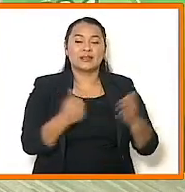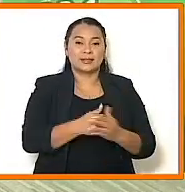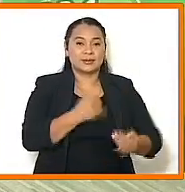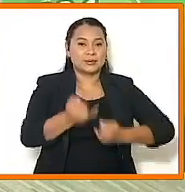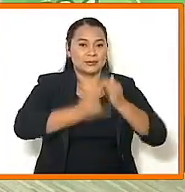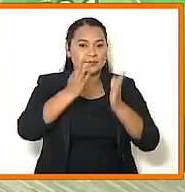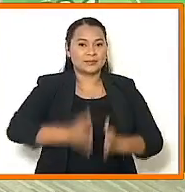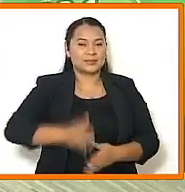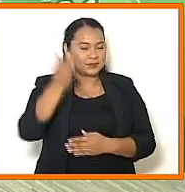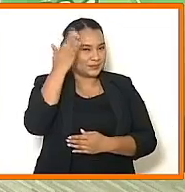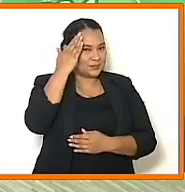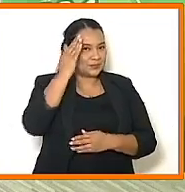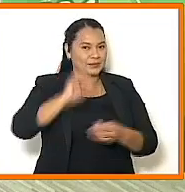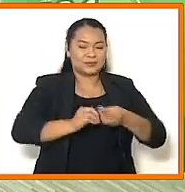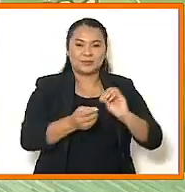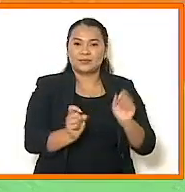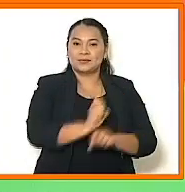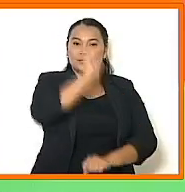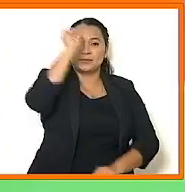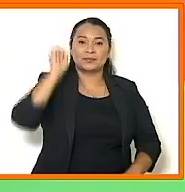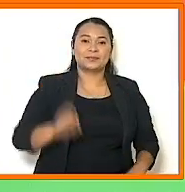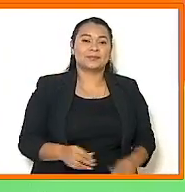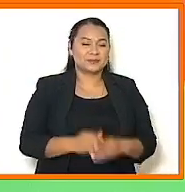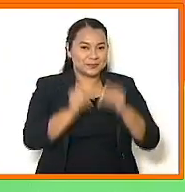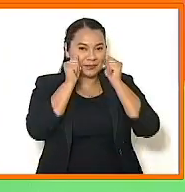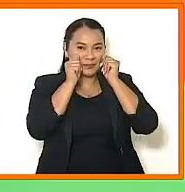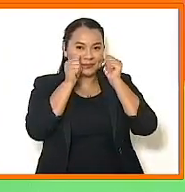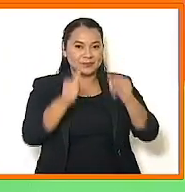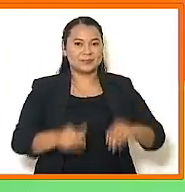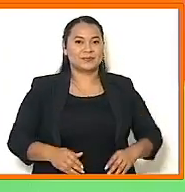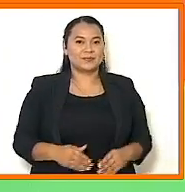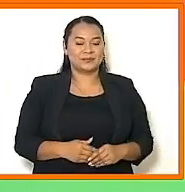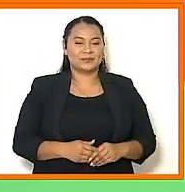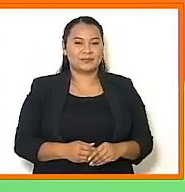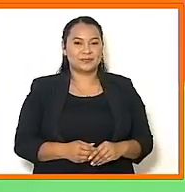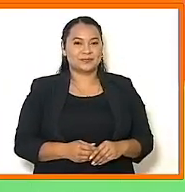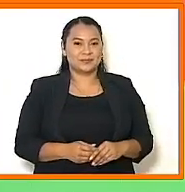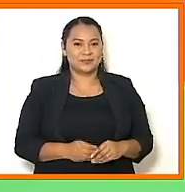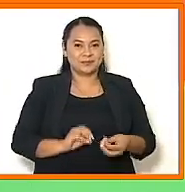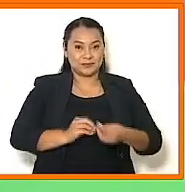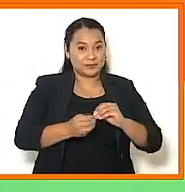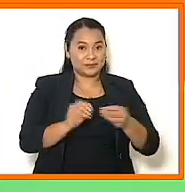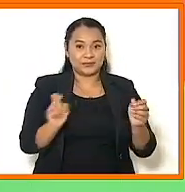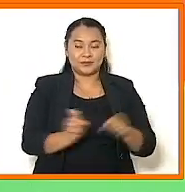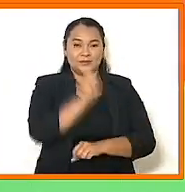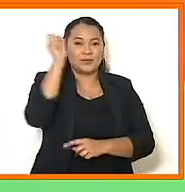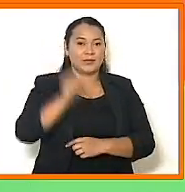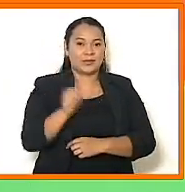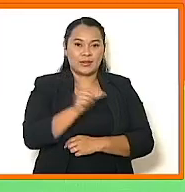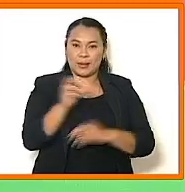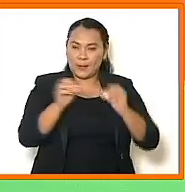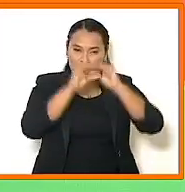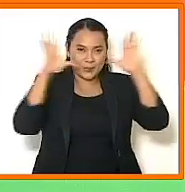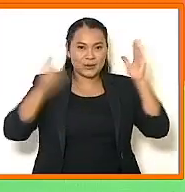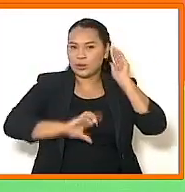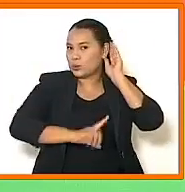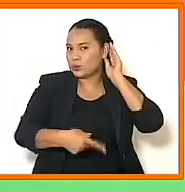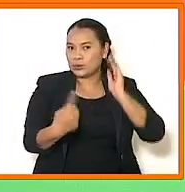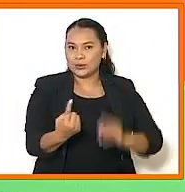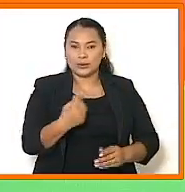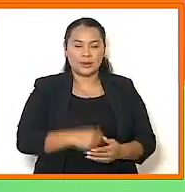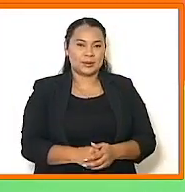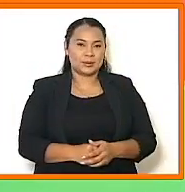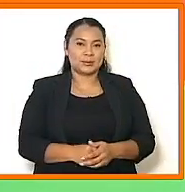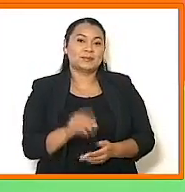número seleccionado. Atentos, que tu número seleccionado en esta mañana en más uno es